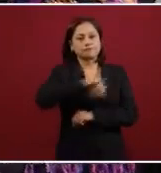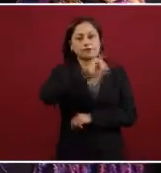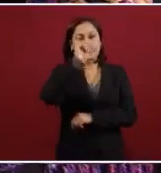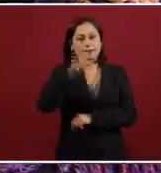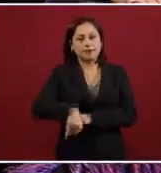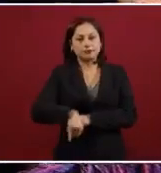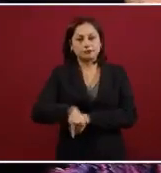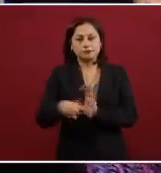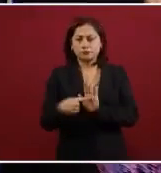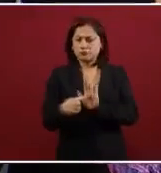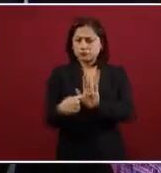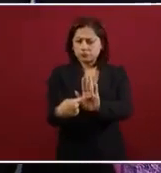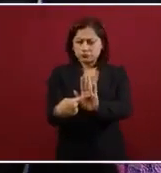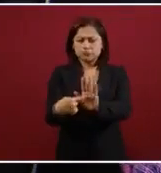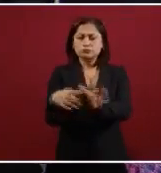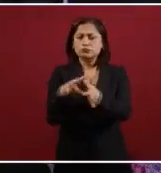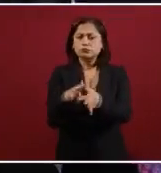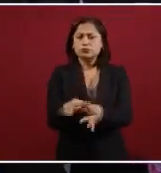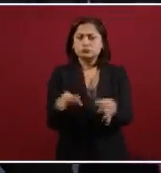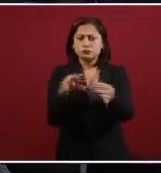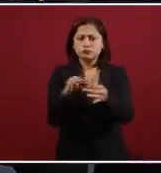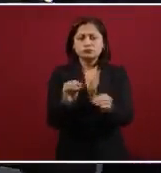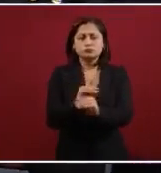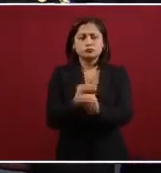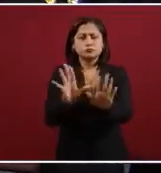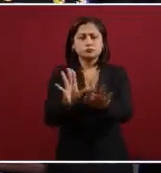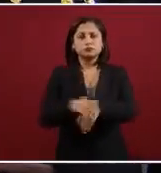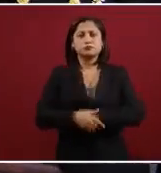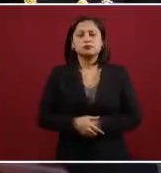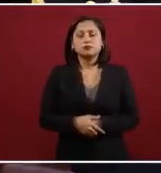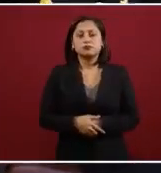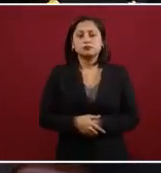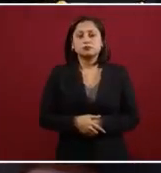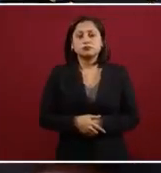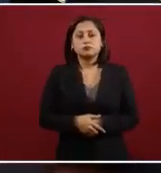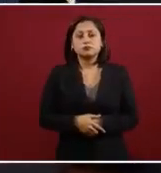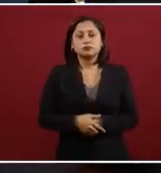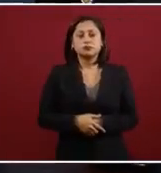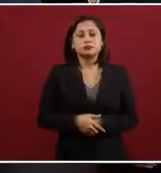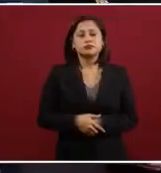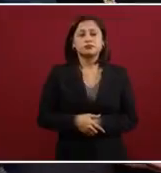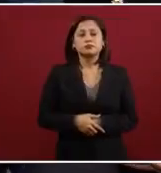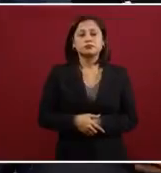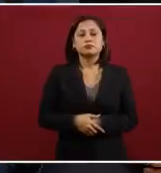Y también que quede claro, y ya después